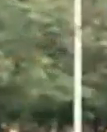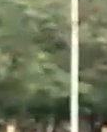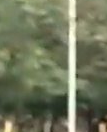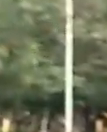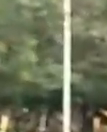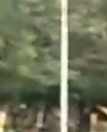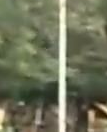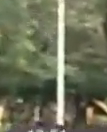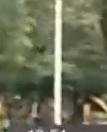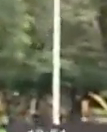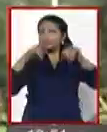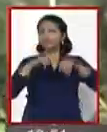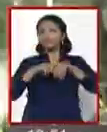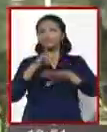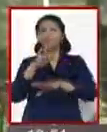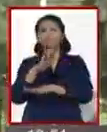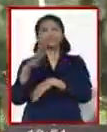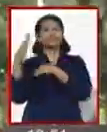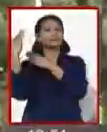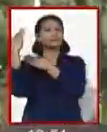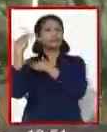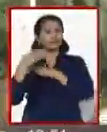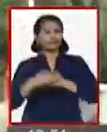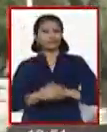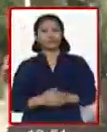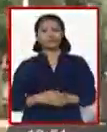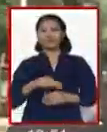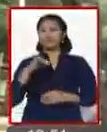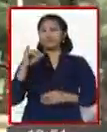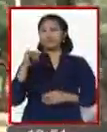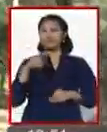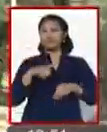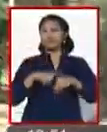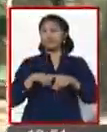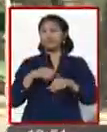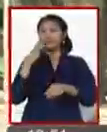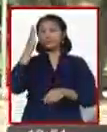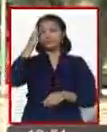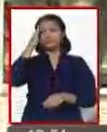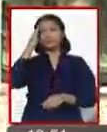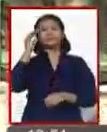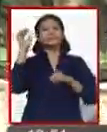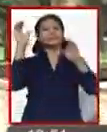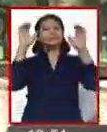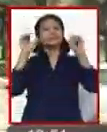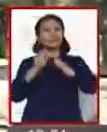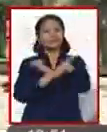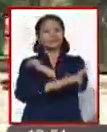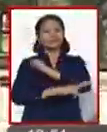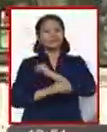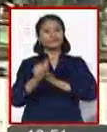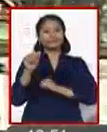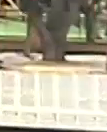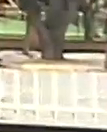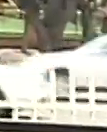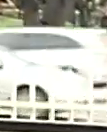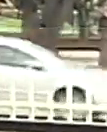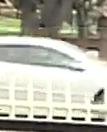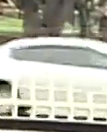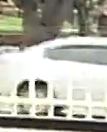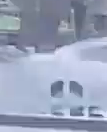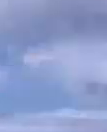Una breve llovizna cae a esta hora de la tarde en Santa Cruz en este jueves y es momento de conocer el pronóstico nacional a través de AccuWeather.